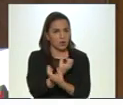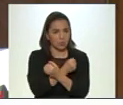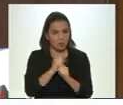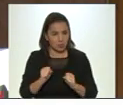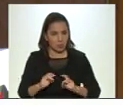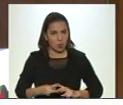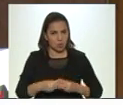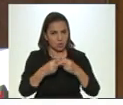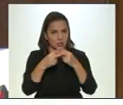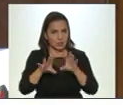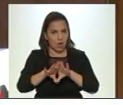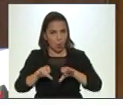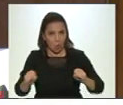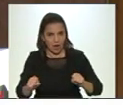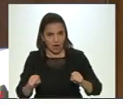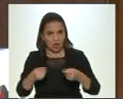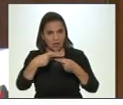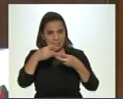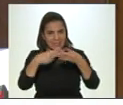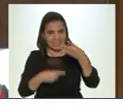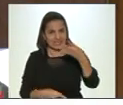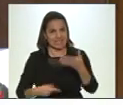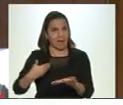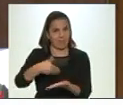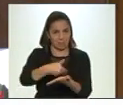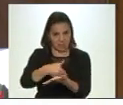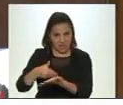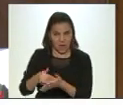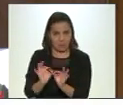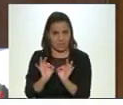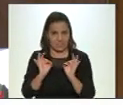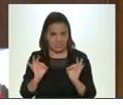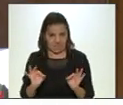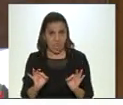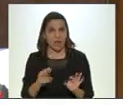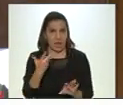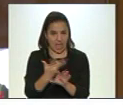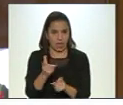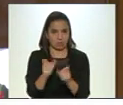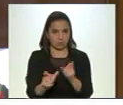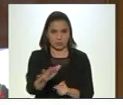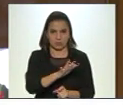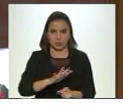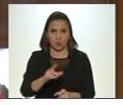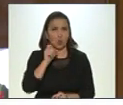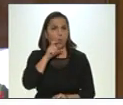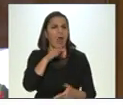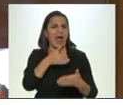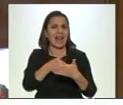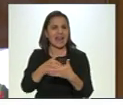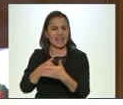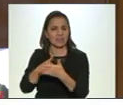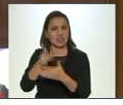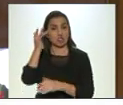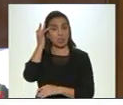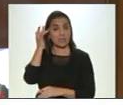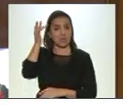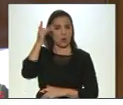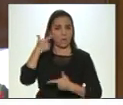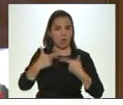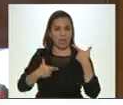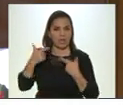construir acuerdo en aquellas demandas esenciales que tiene nuestra sociedad? ¿Cuál ha sido la limitación intelectual,